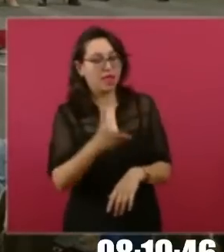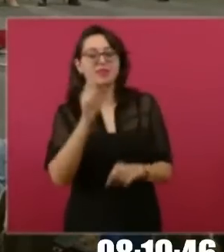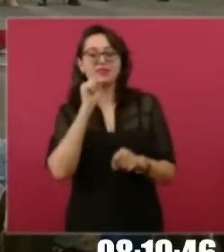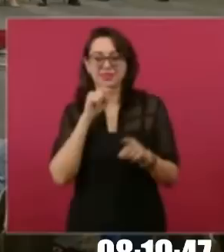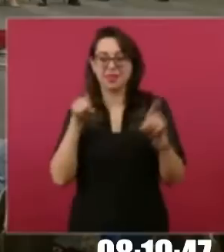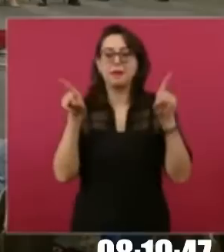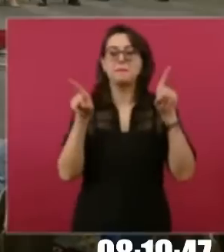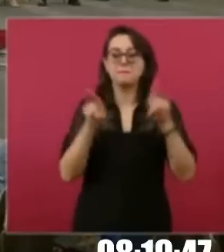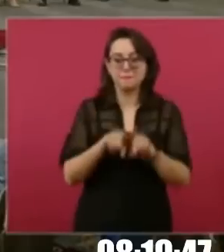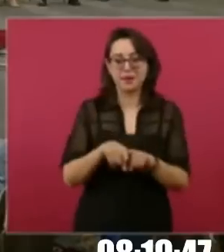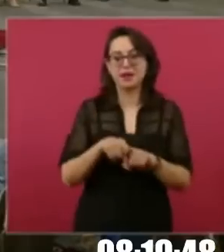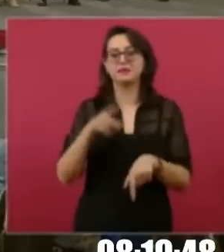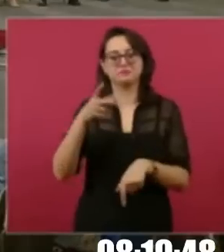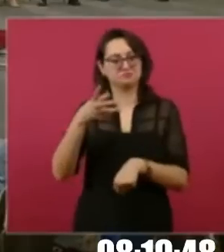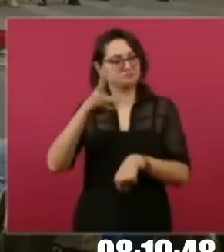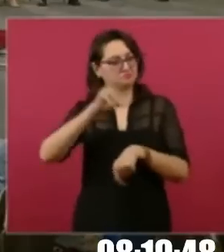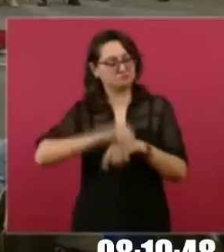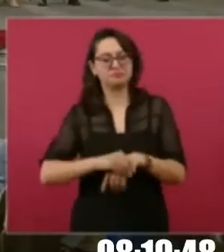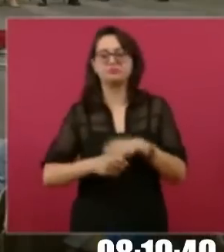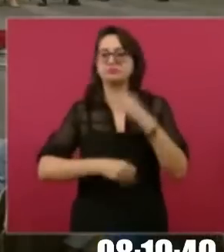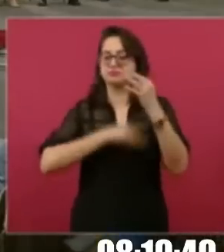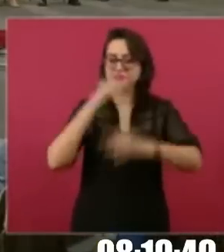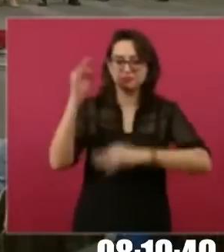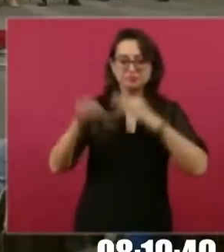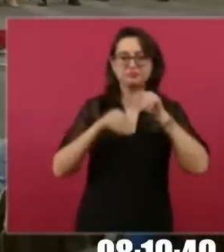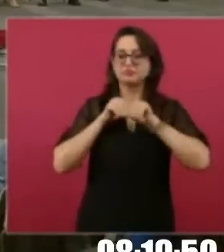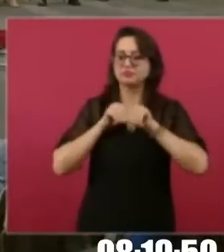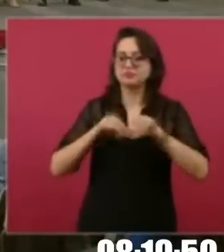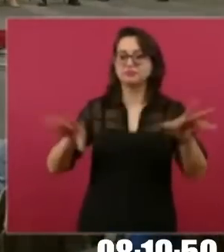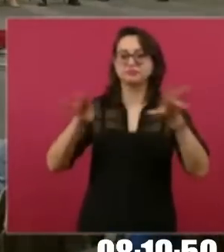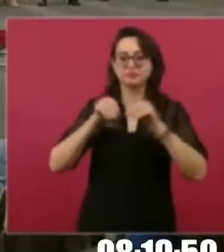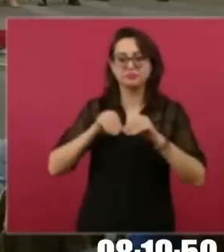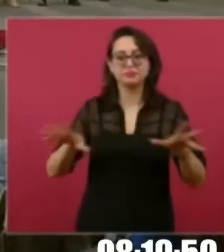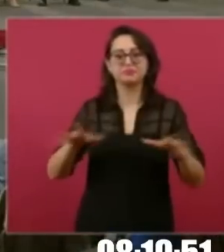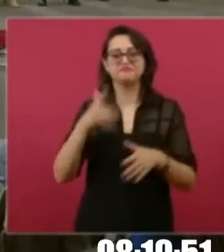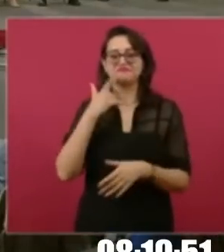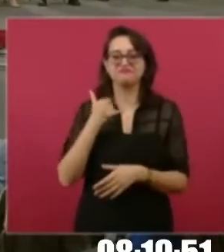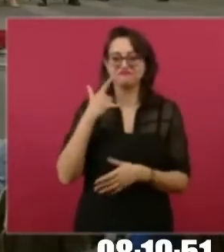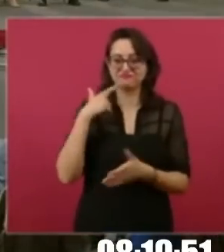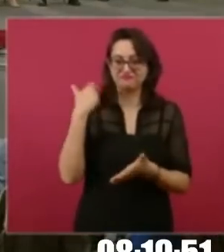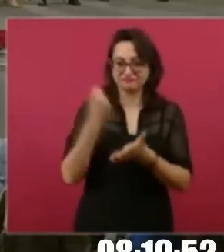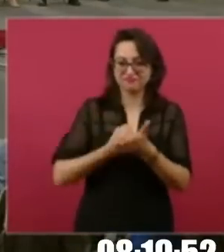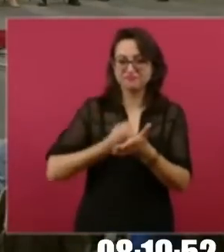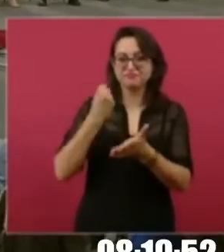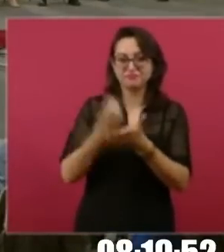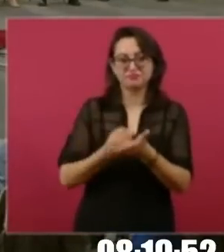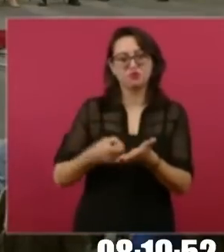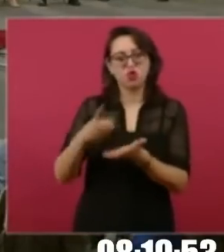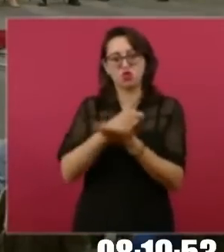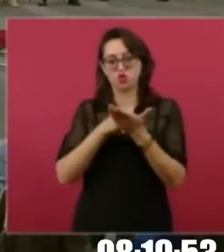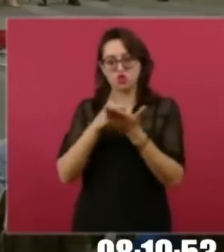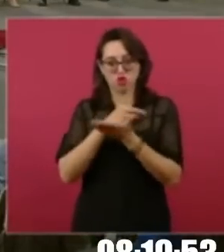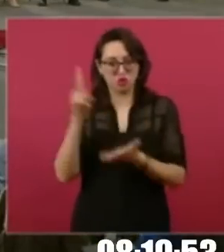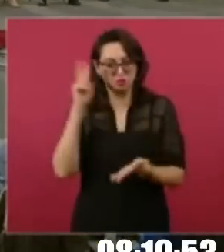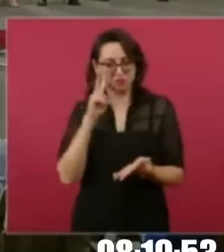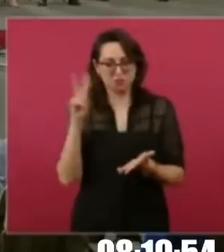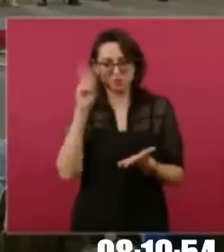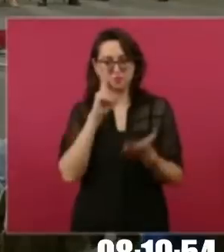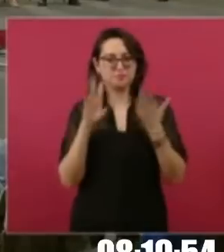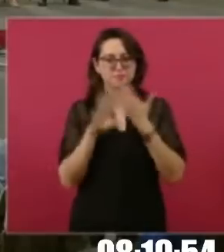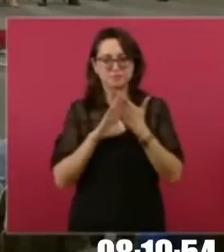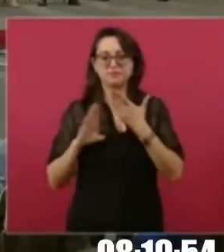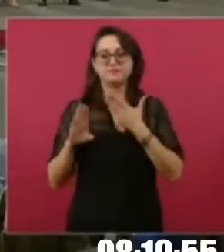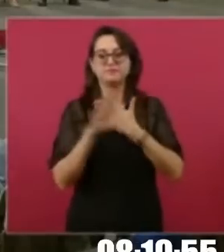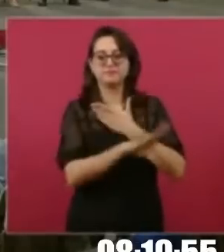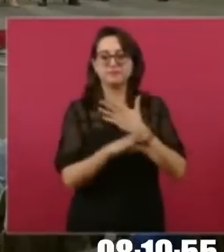han acogido la campaña como propia y seguimos adelante en el combate a las adicciones Muchas gracias